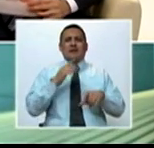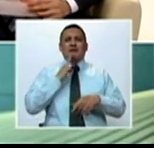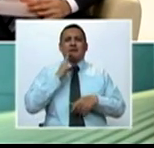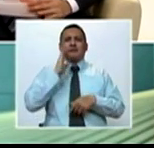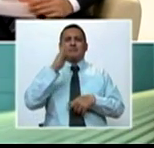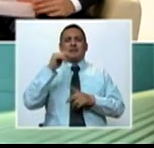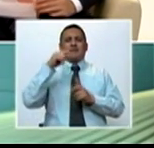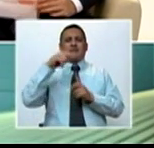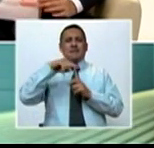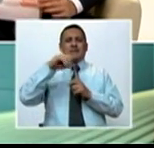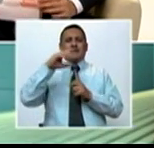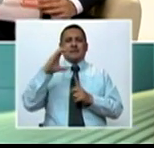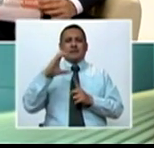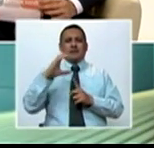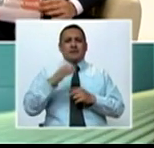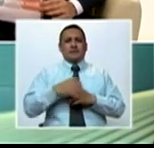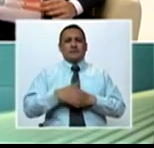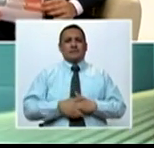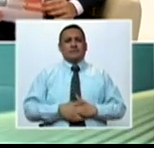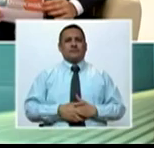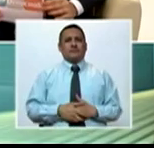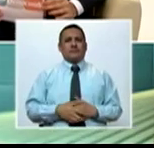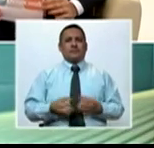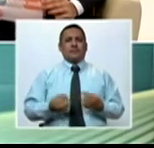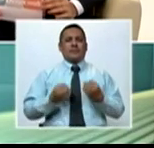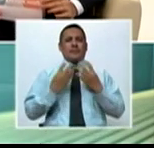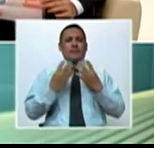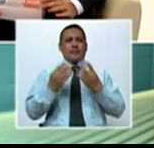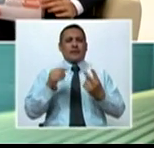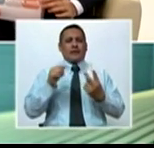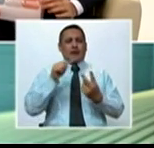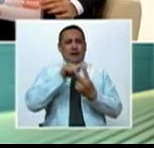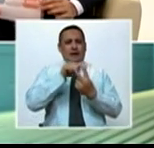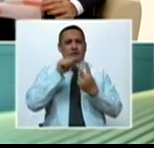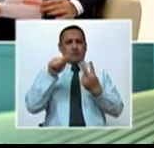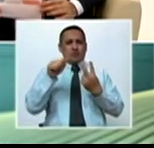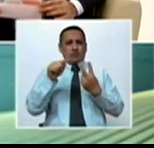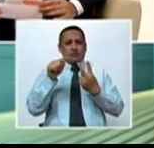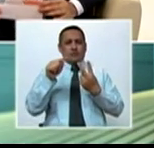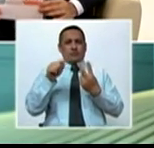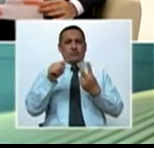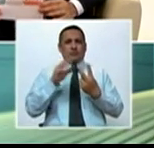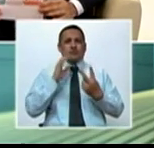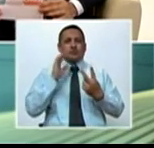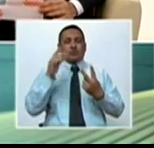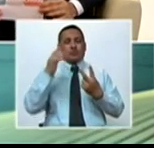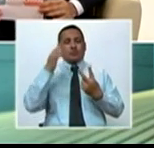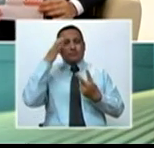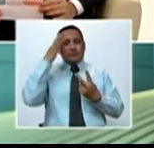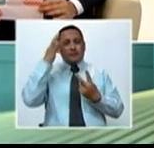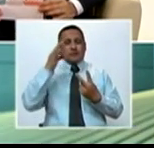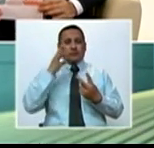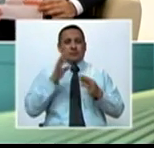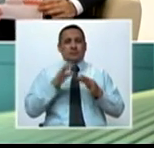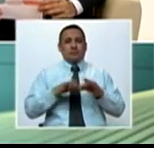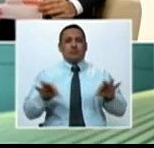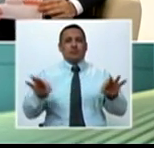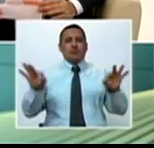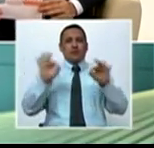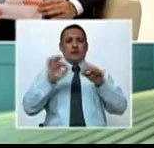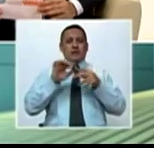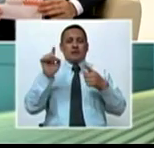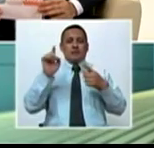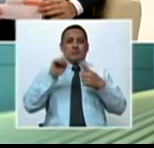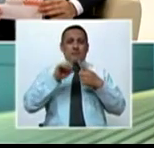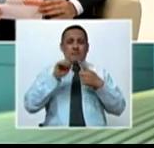dice el tribunal frente a esto? Bueno, hay dos momentos. Me parece importante relevar el